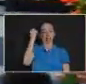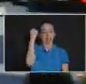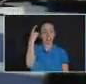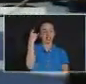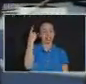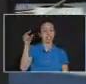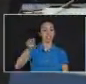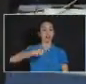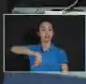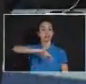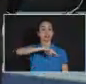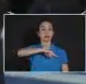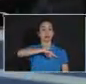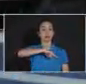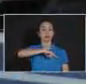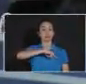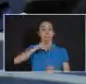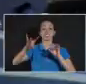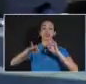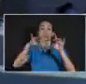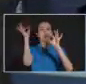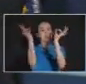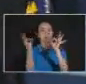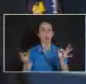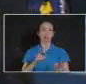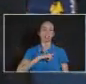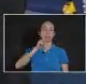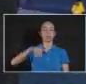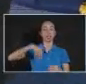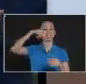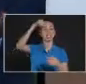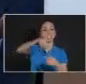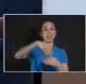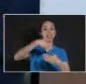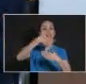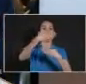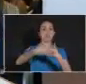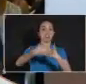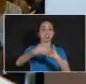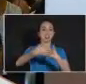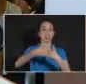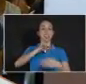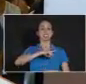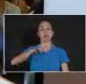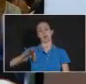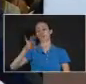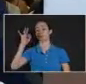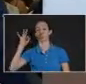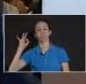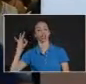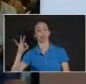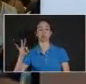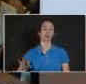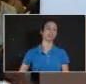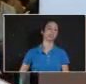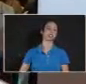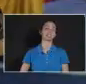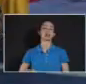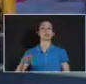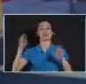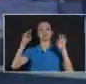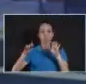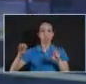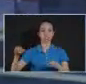que nosotros, que de alguna manera estamos al frente, seamos predicadores, diáconos, ancianos, gente que ha sido